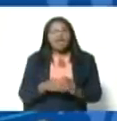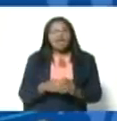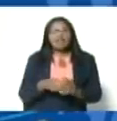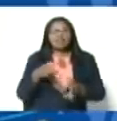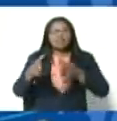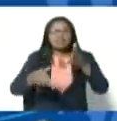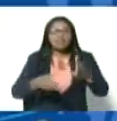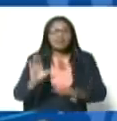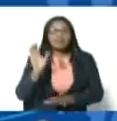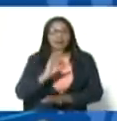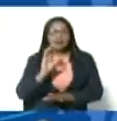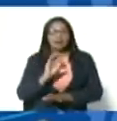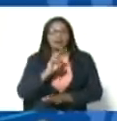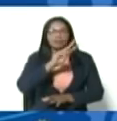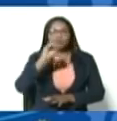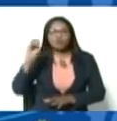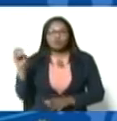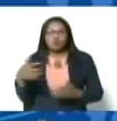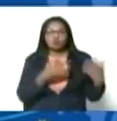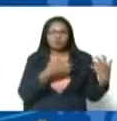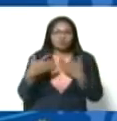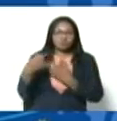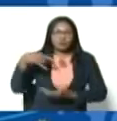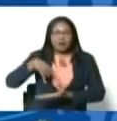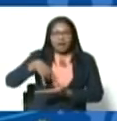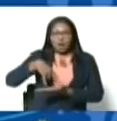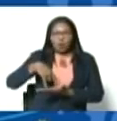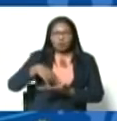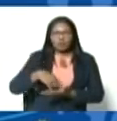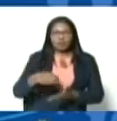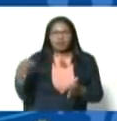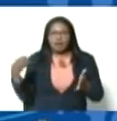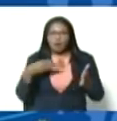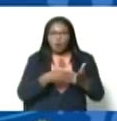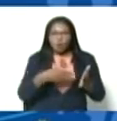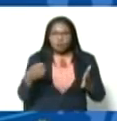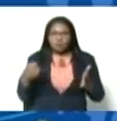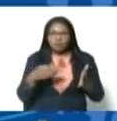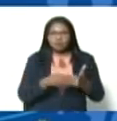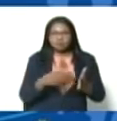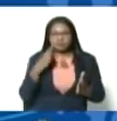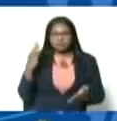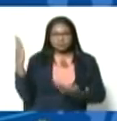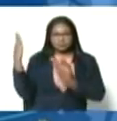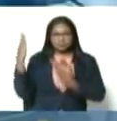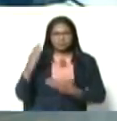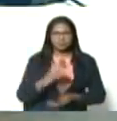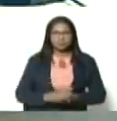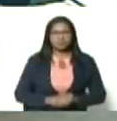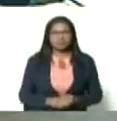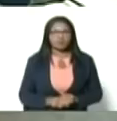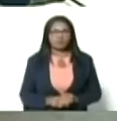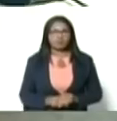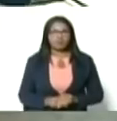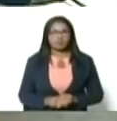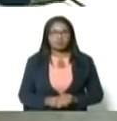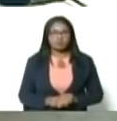el Bicentenario de Carabobo. Adelante, patio de la Junta. Adelante.